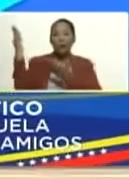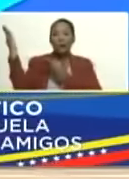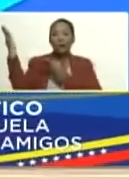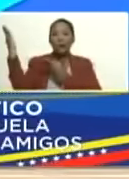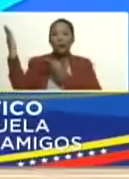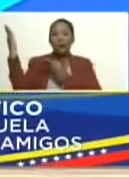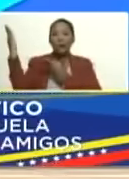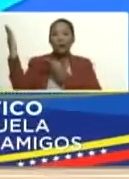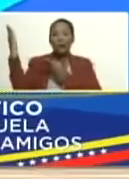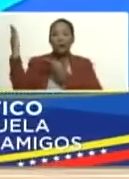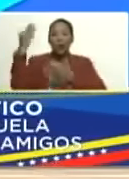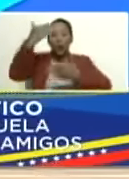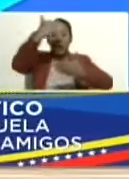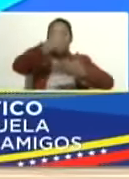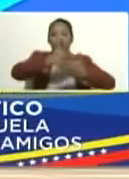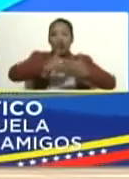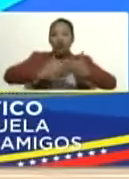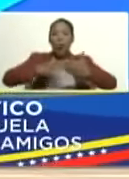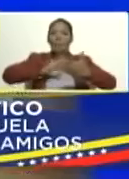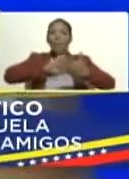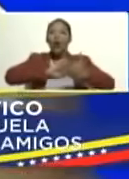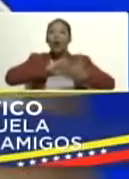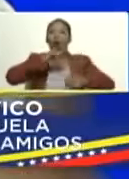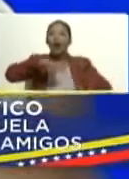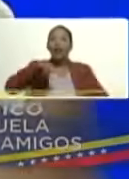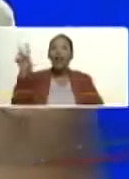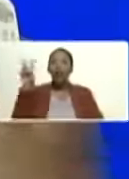de los archivos históricos del país.